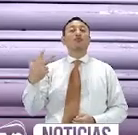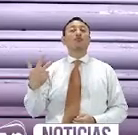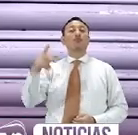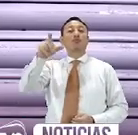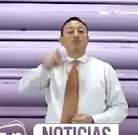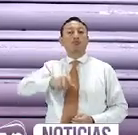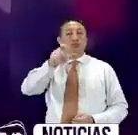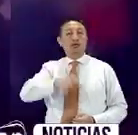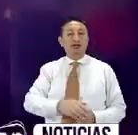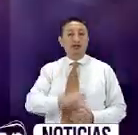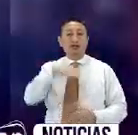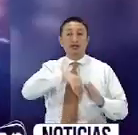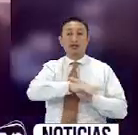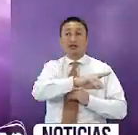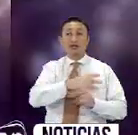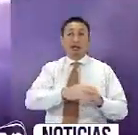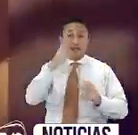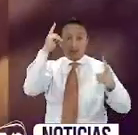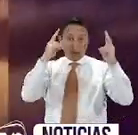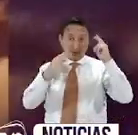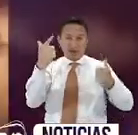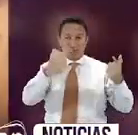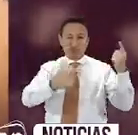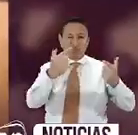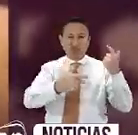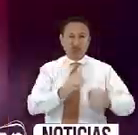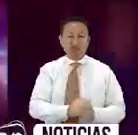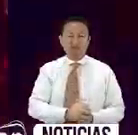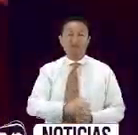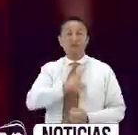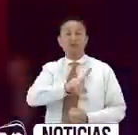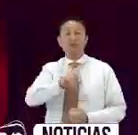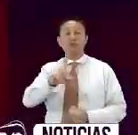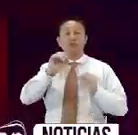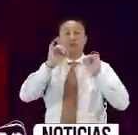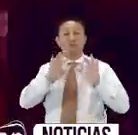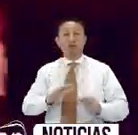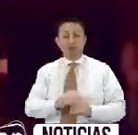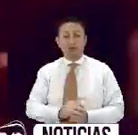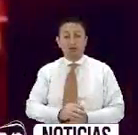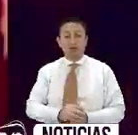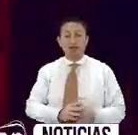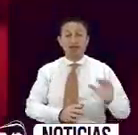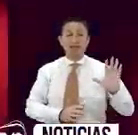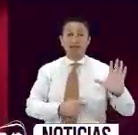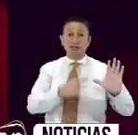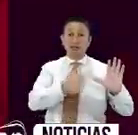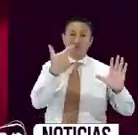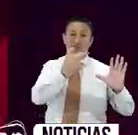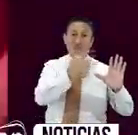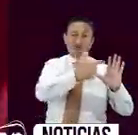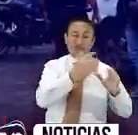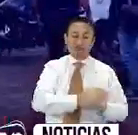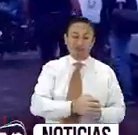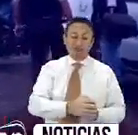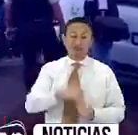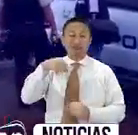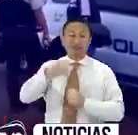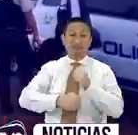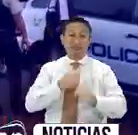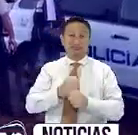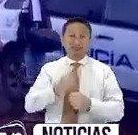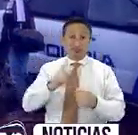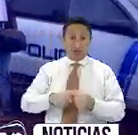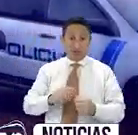fueron acribilladas al interior de una peluquería. El 21 de septiembre, 5 personas fueron asesinadas. En lo que va del año en Quito se